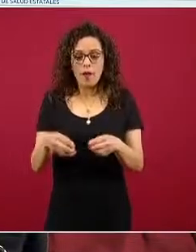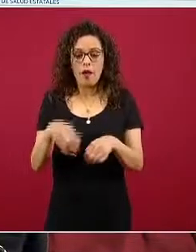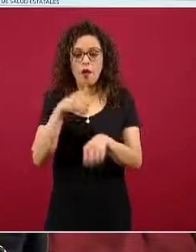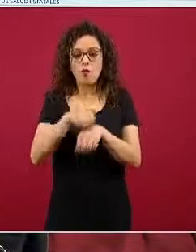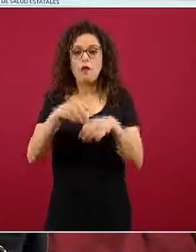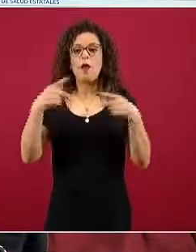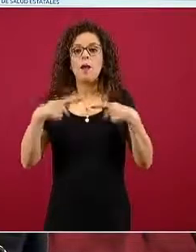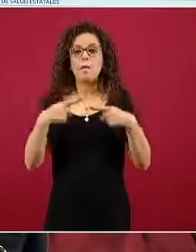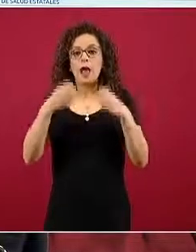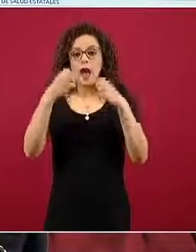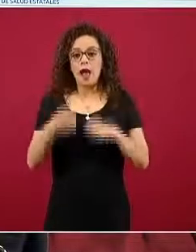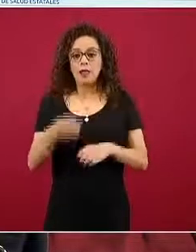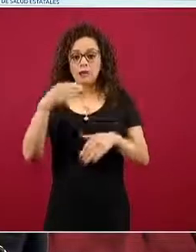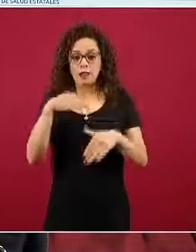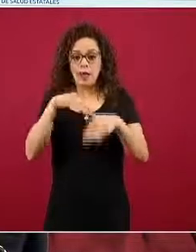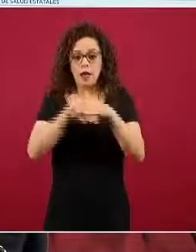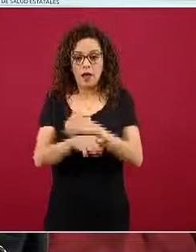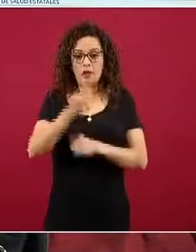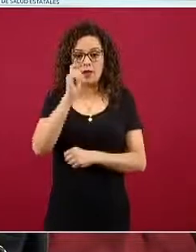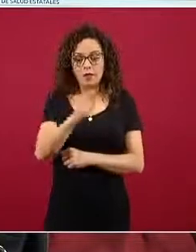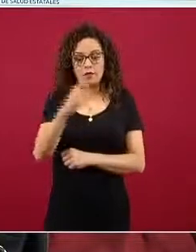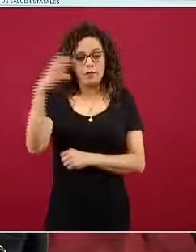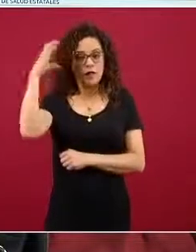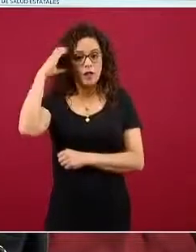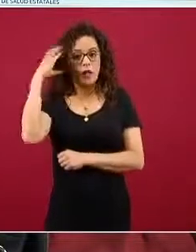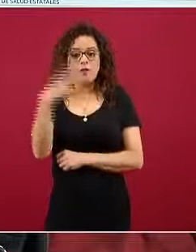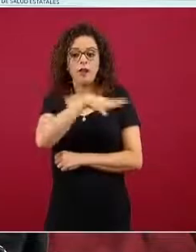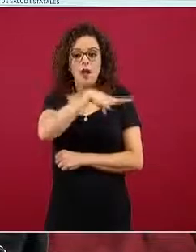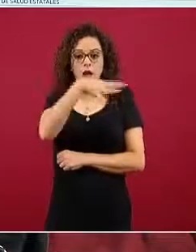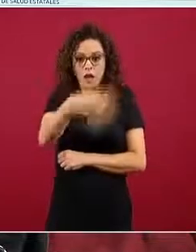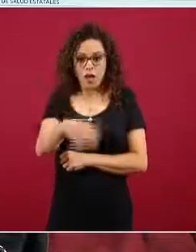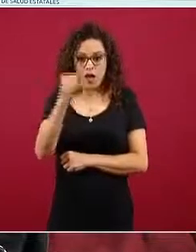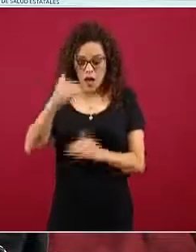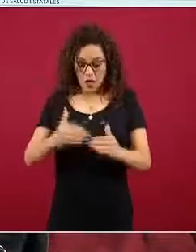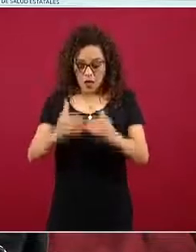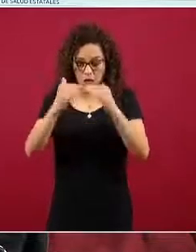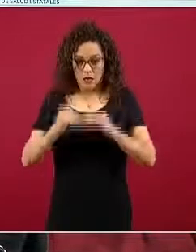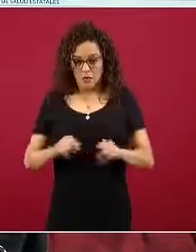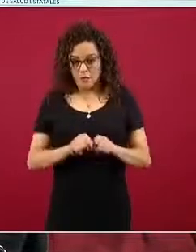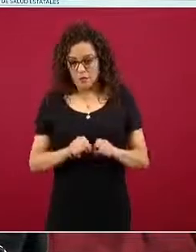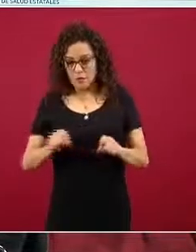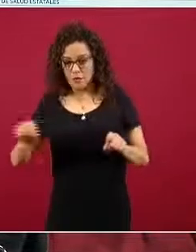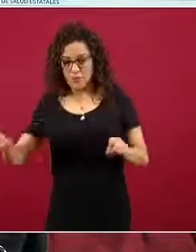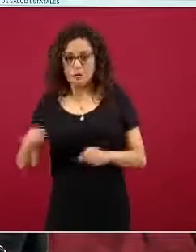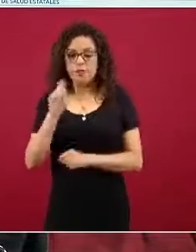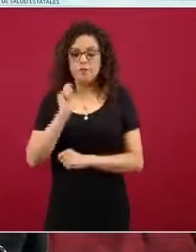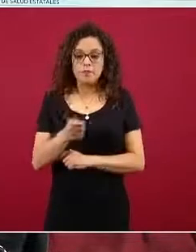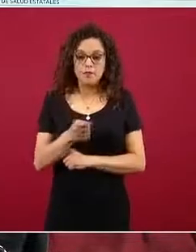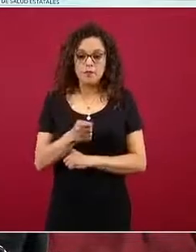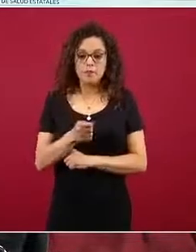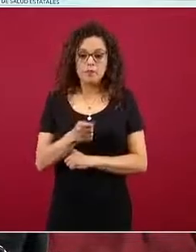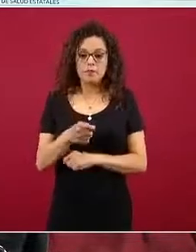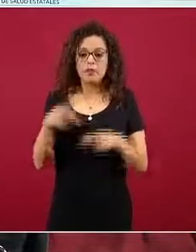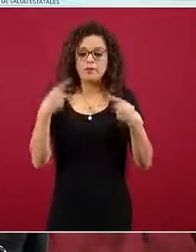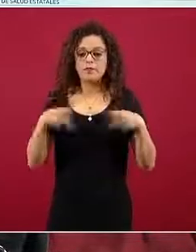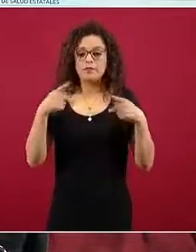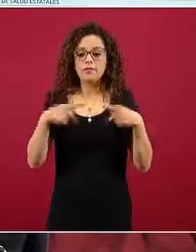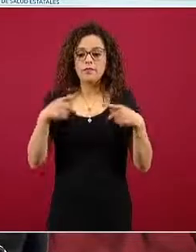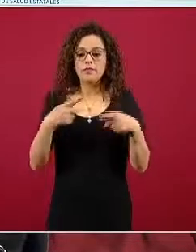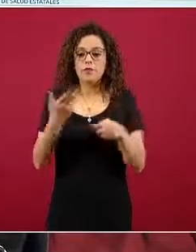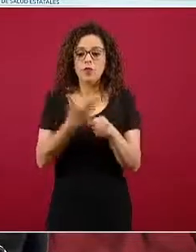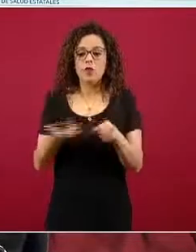pacientes hospitalizados en camas generales y la proporción o el número de pacientes